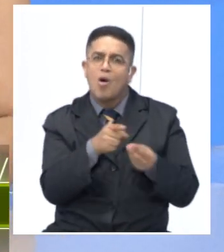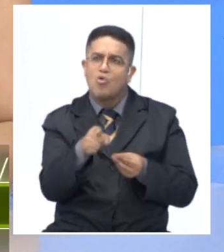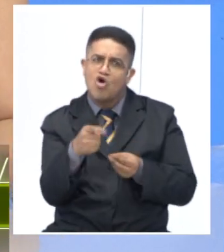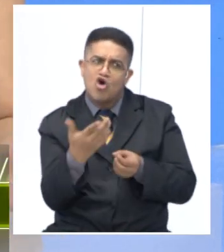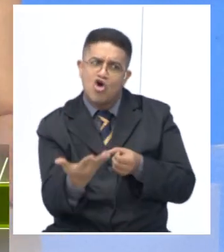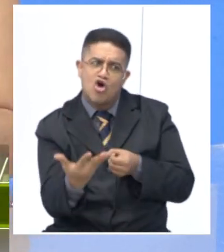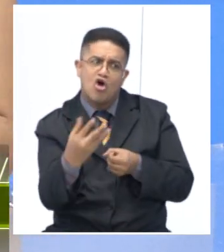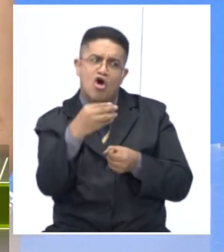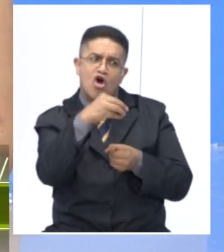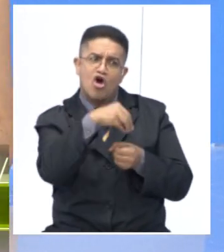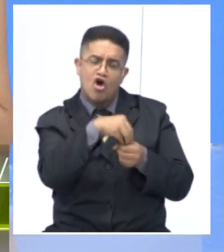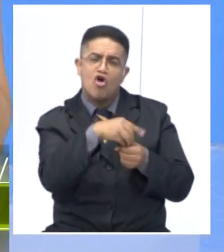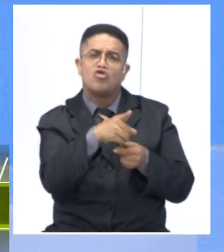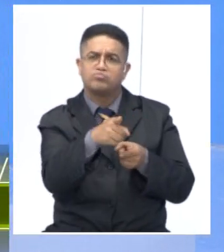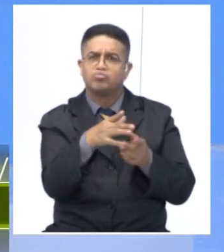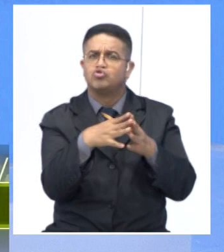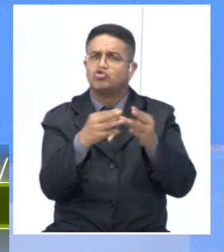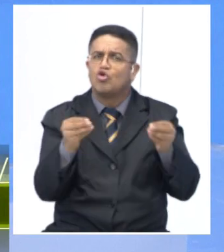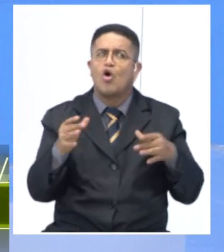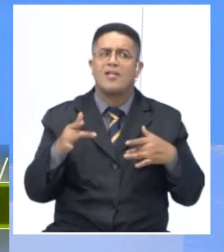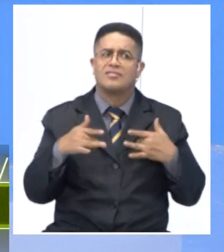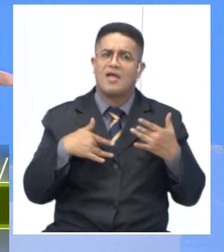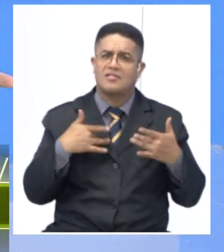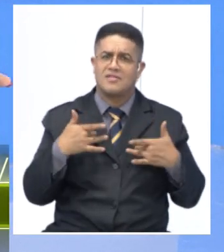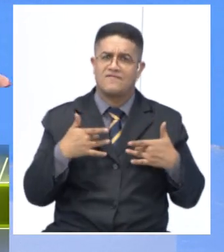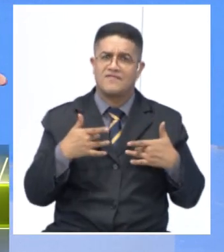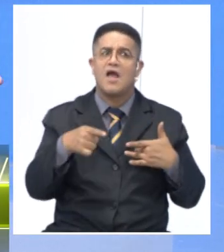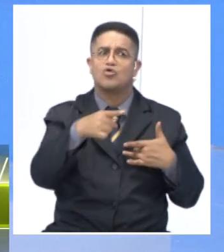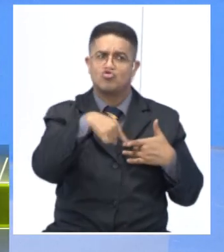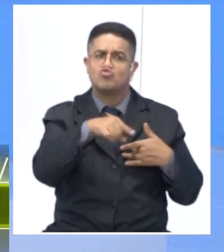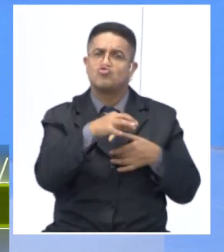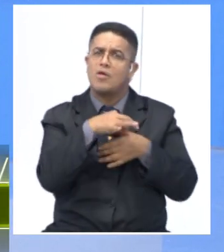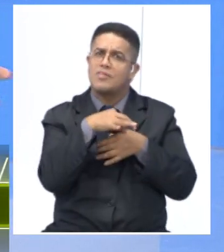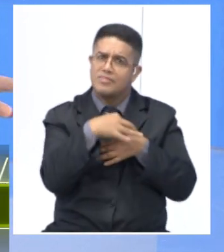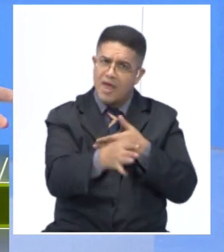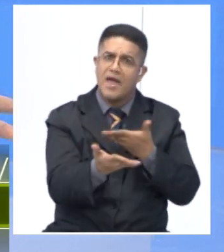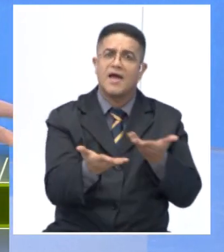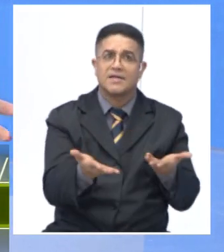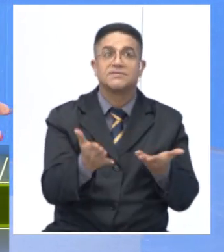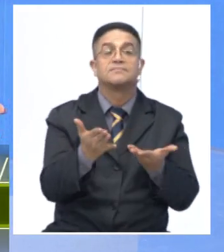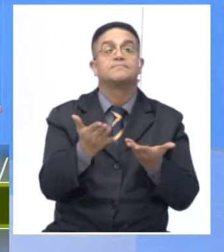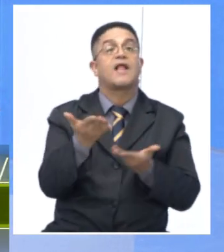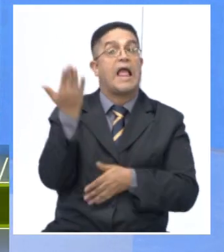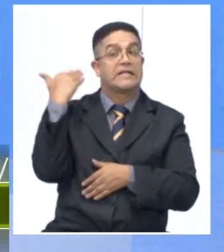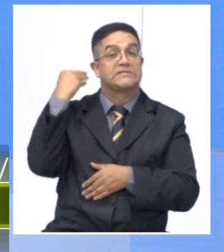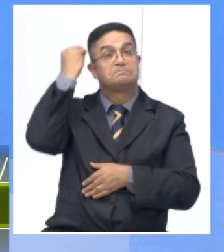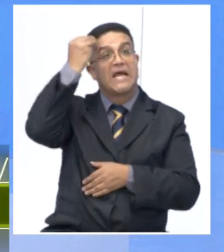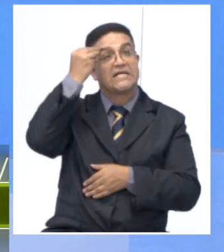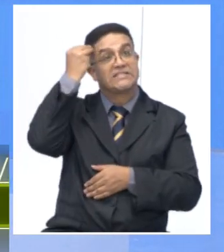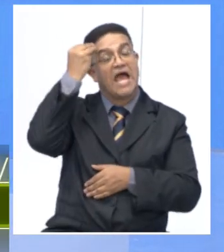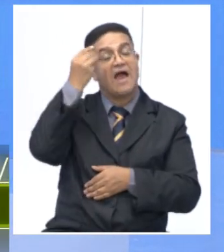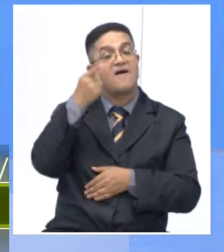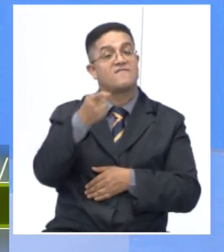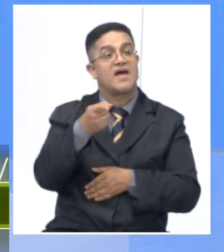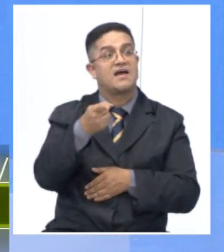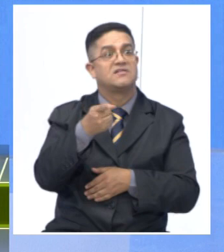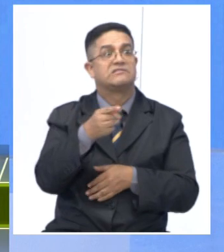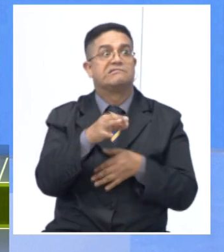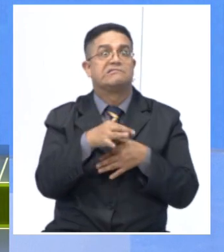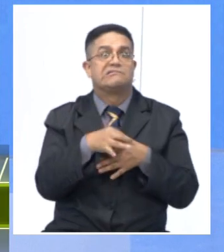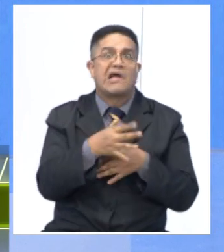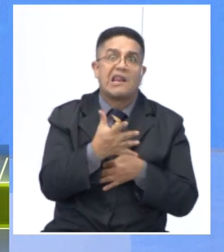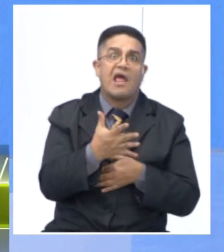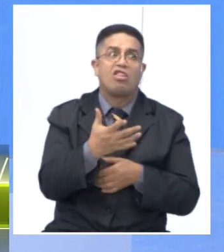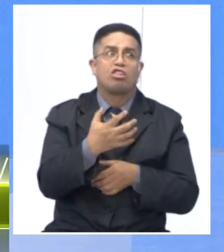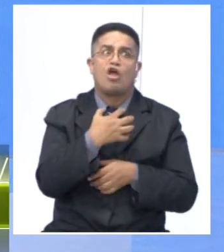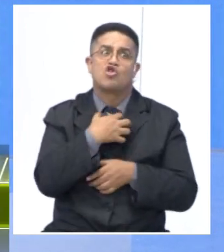correctamente a todas las actividades que le permitimos y dejamos hacer, porque a veces se pensaba que eran un poco más delicados, que no podían estar